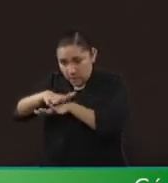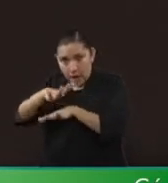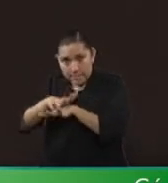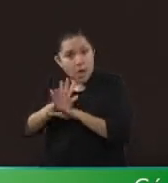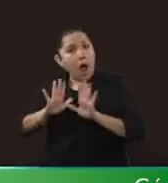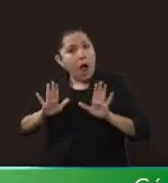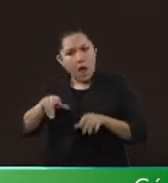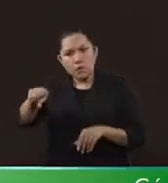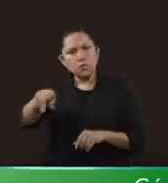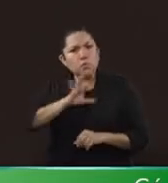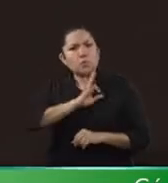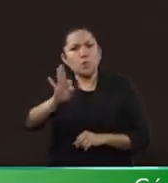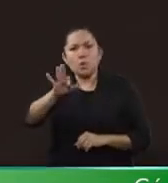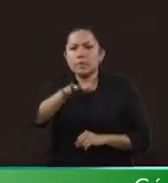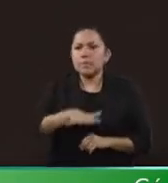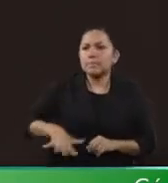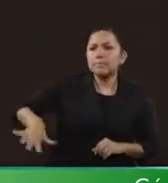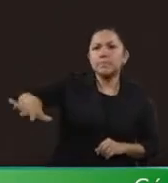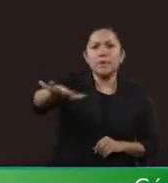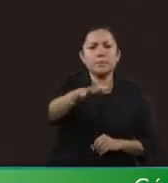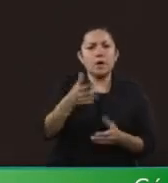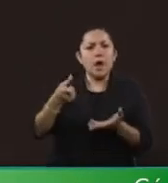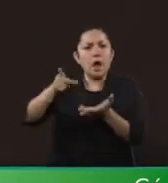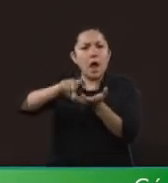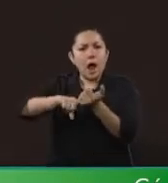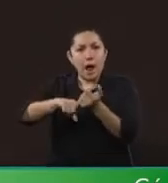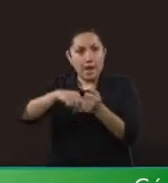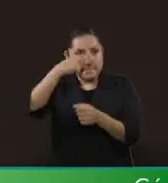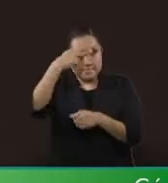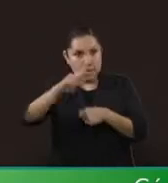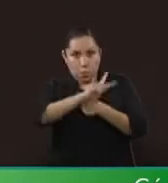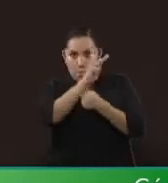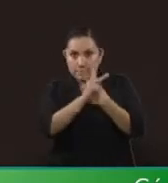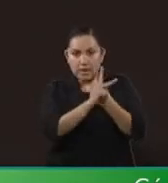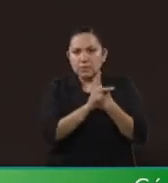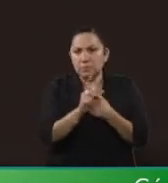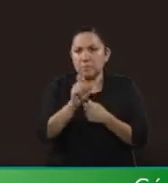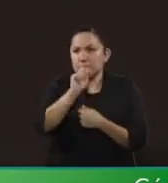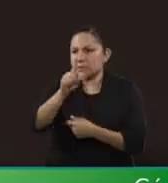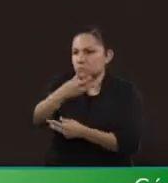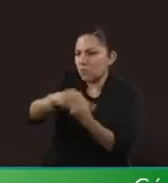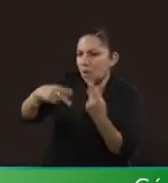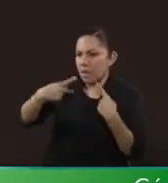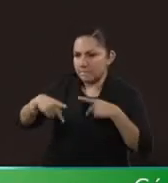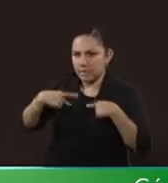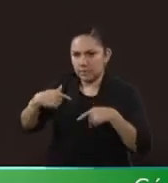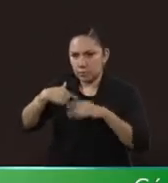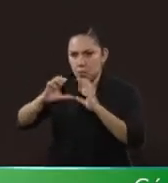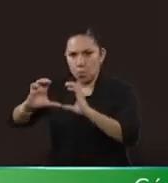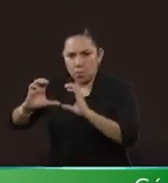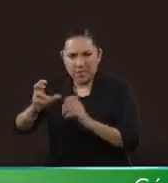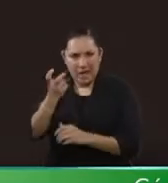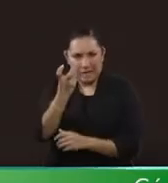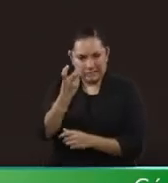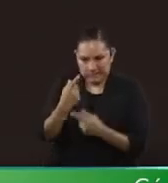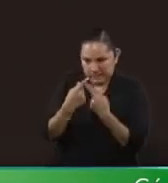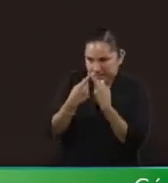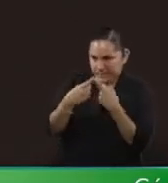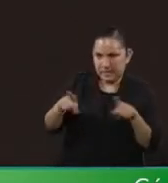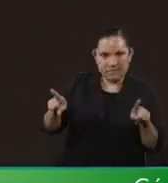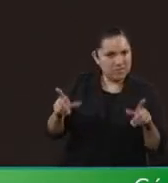soberanía nacional a protectores de la ciudadanía. Las tareas son diferentes y por lo mismo la capacitación,